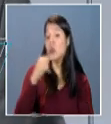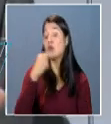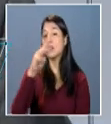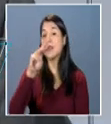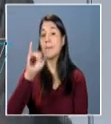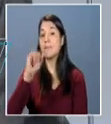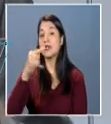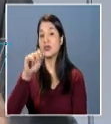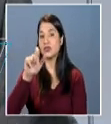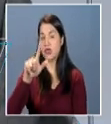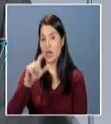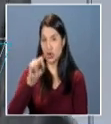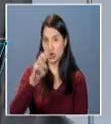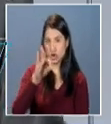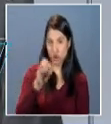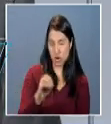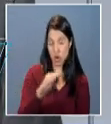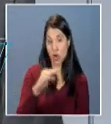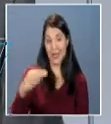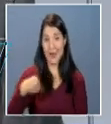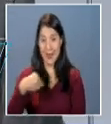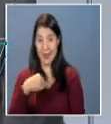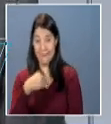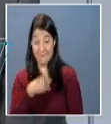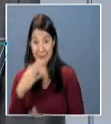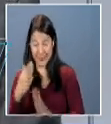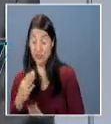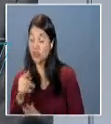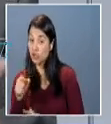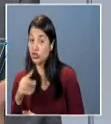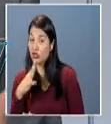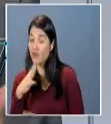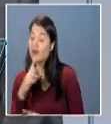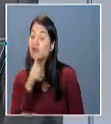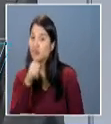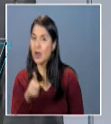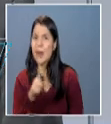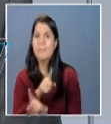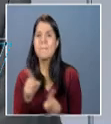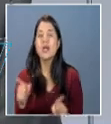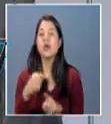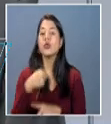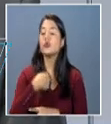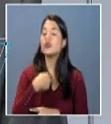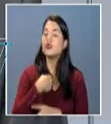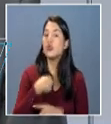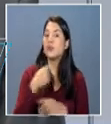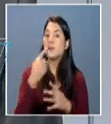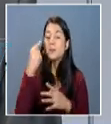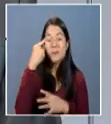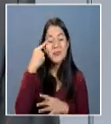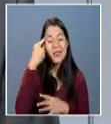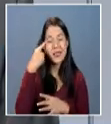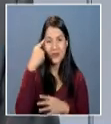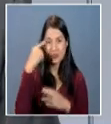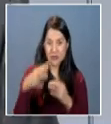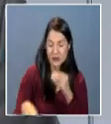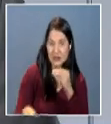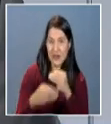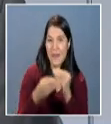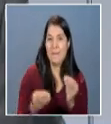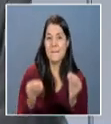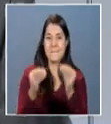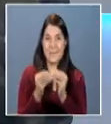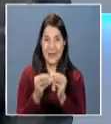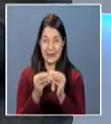que dice el ministro son correctos, digamos, como de qué es lo que sucede. Ahora, yo ampliaría con aspectos de geopolítica que son los que nos permiten un poco entender mejor